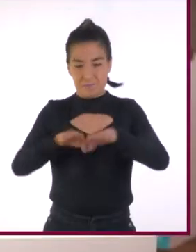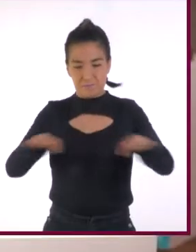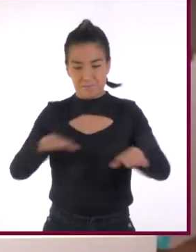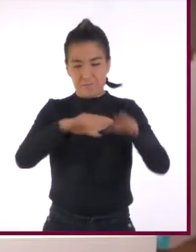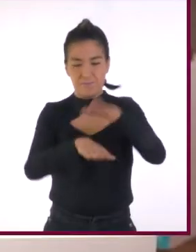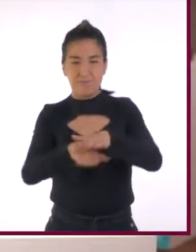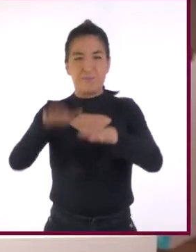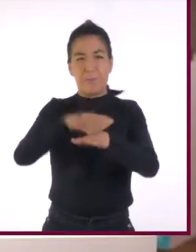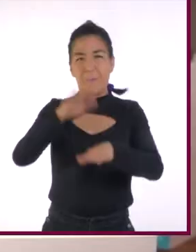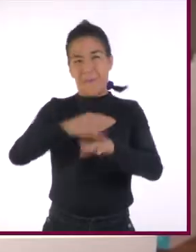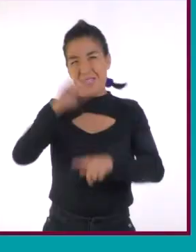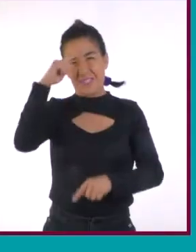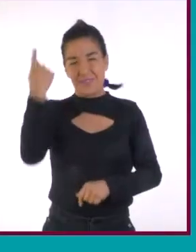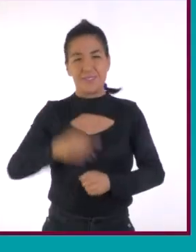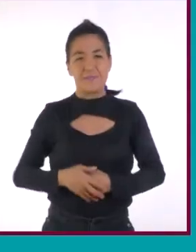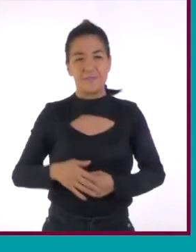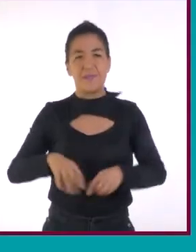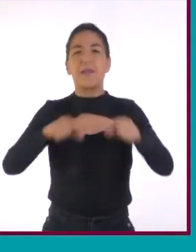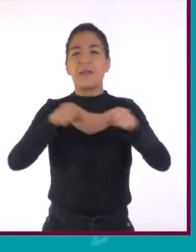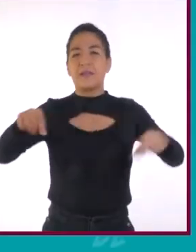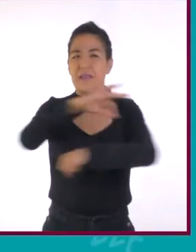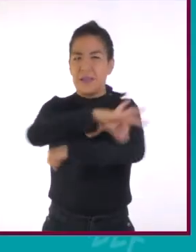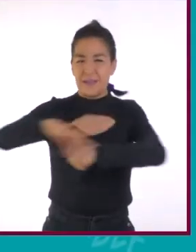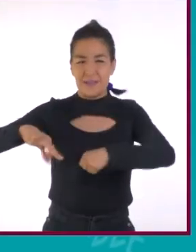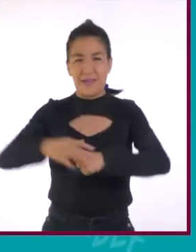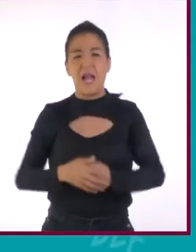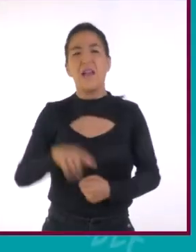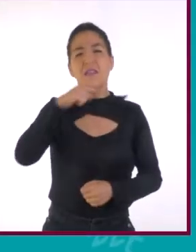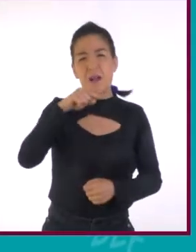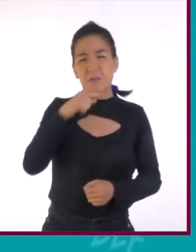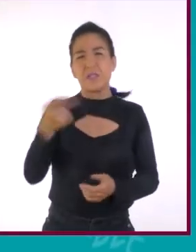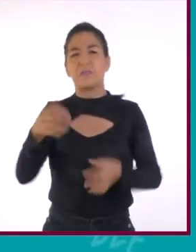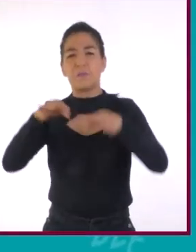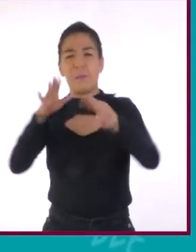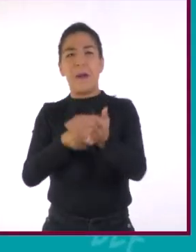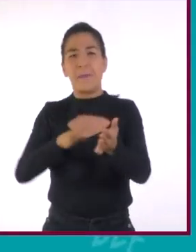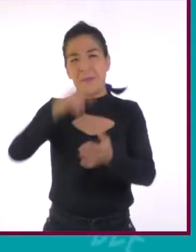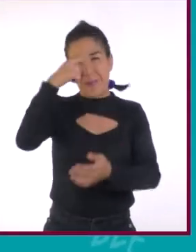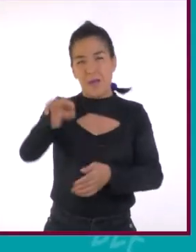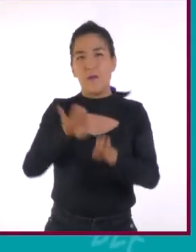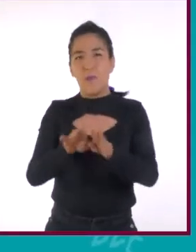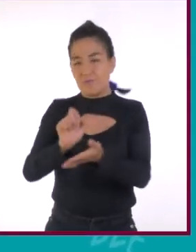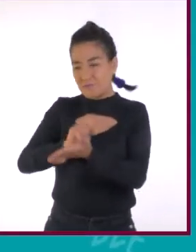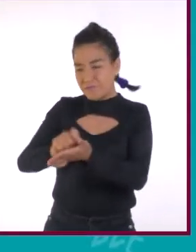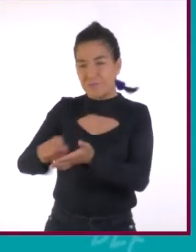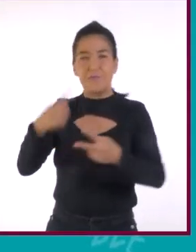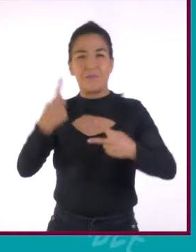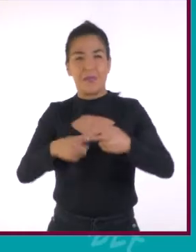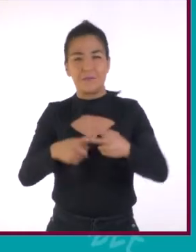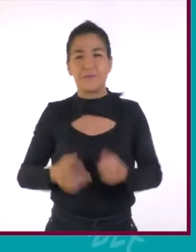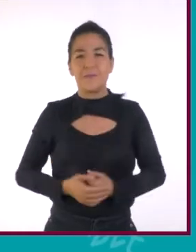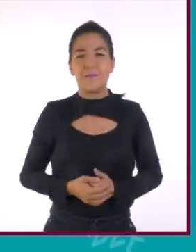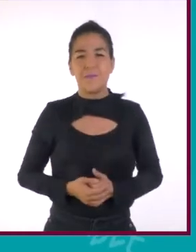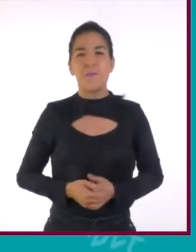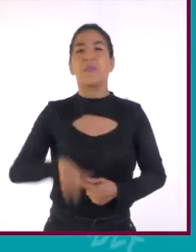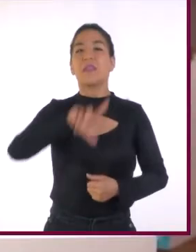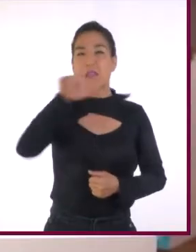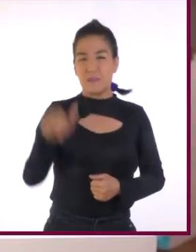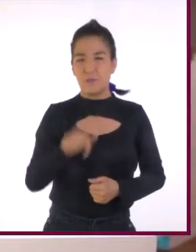de manera más sencilla. Una regla, un lápiz o pluma y papel por si te es más fácil hacer los